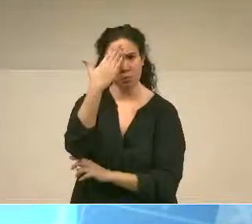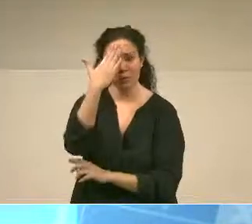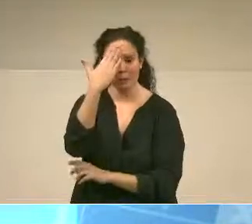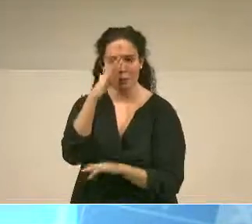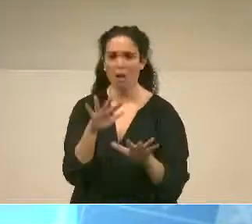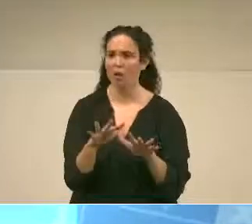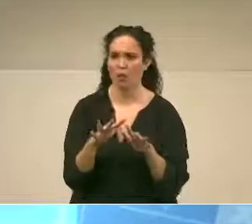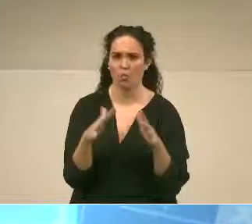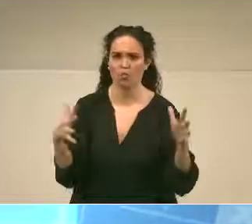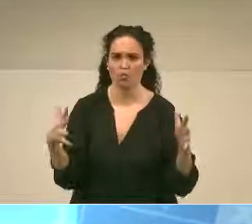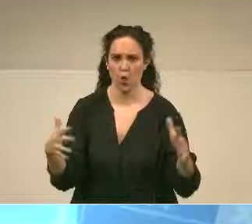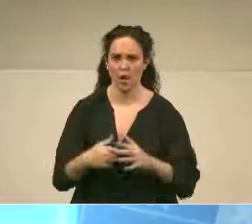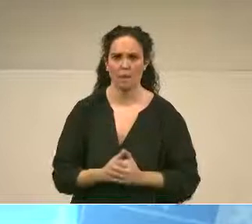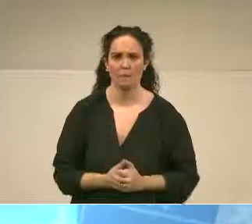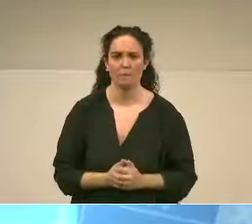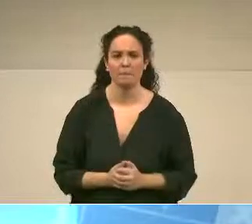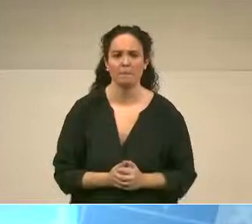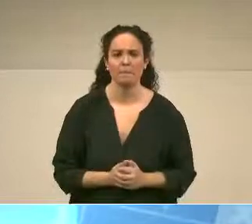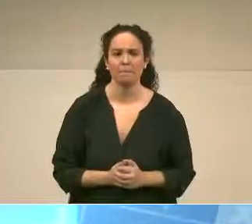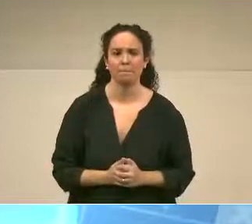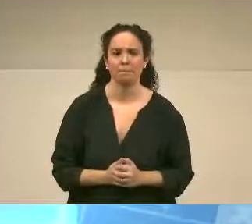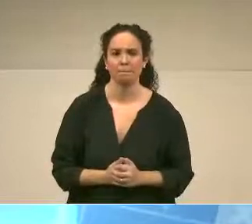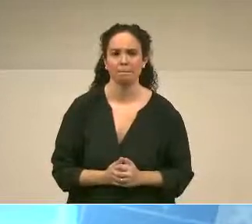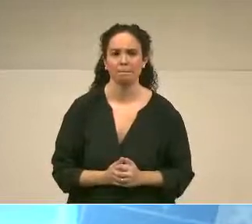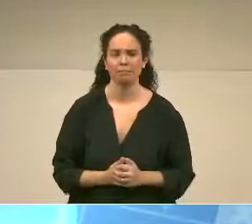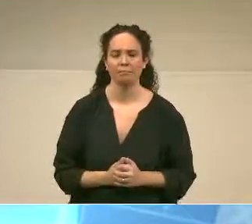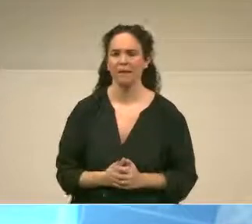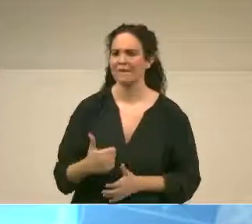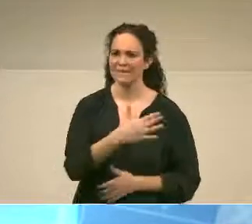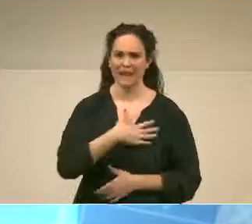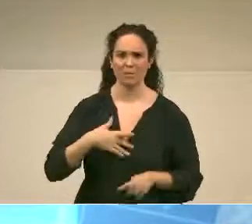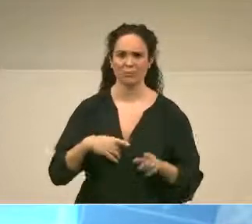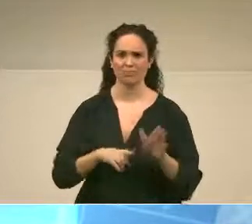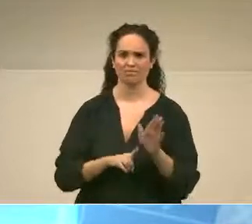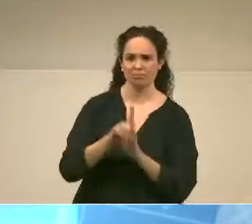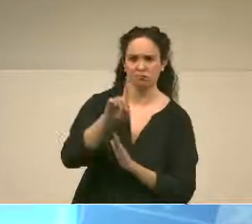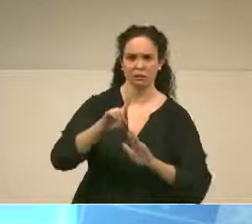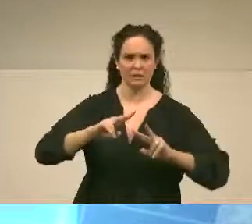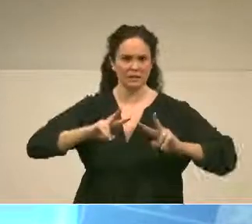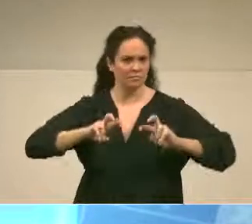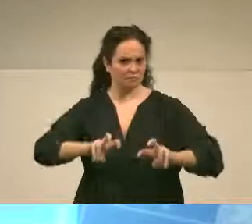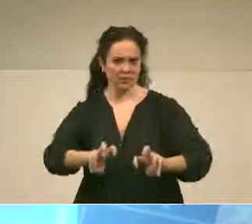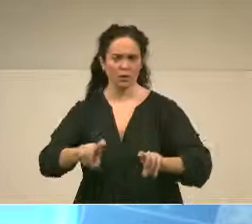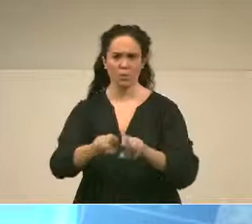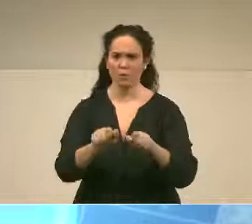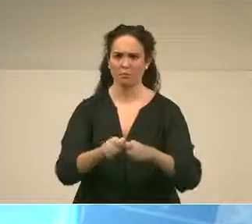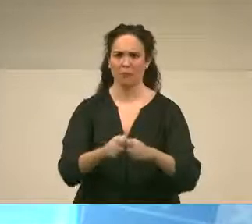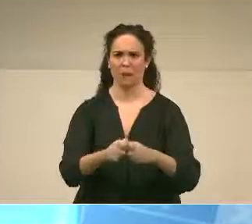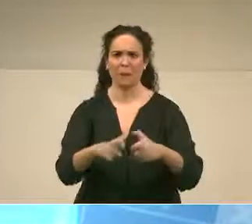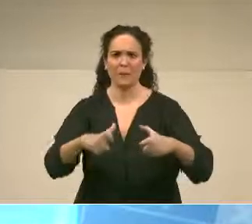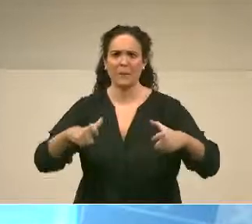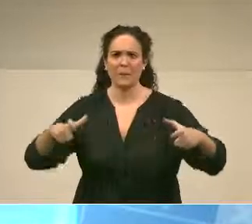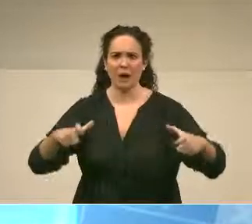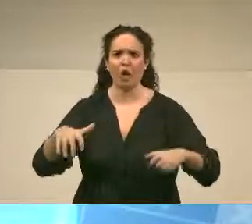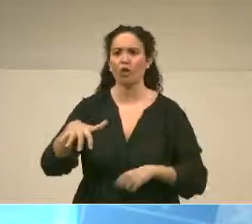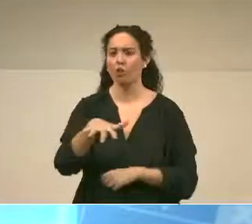caso es que se produzca un aumento de la I+D en nuestro tejido productivo, en nuestro tejido empresarial, y para